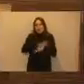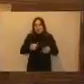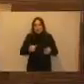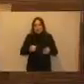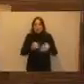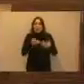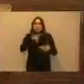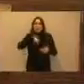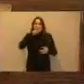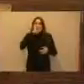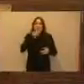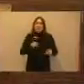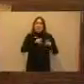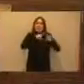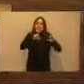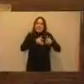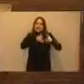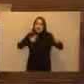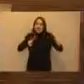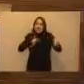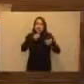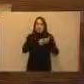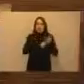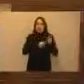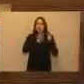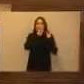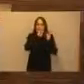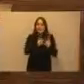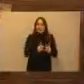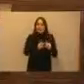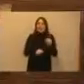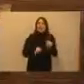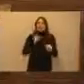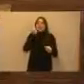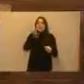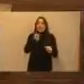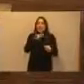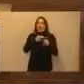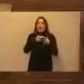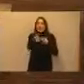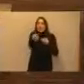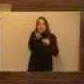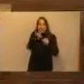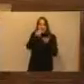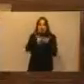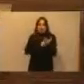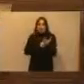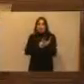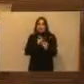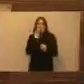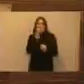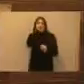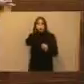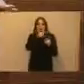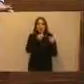que por qué grandes empresas con voluminosos contratos con la Administración acaban contratando posteriormente a políticos, ¿no? Y les preguntábamos si esto sucedía también en Asturias,